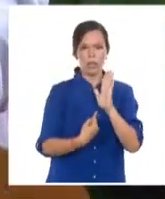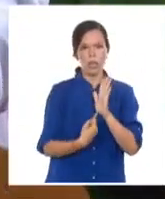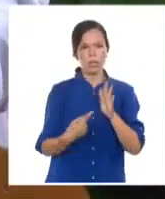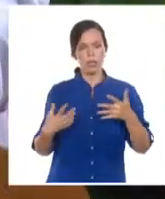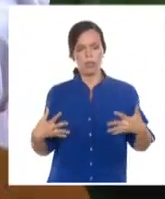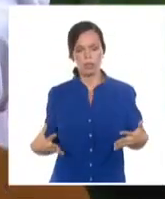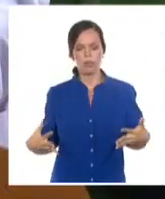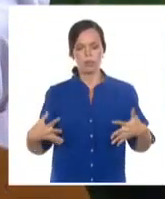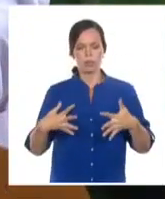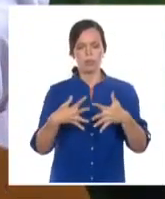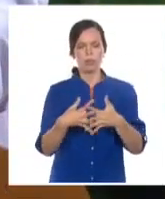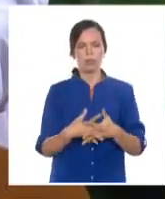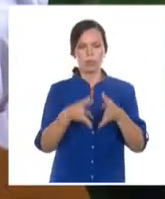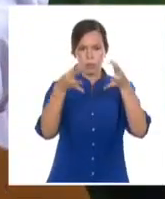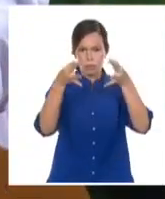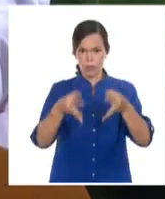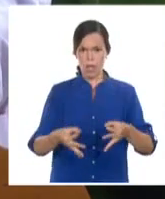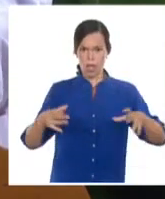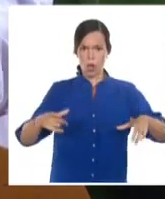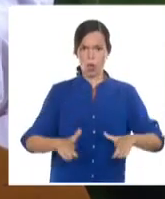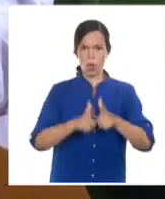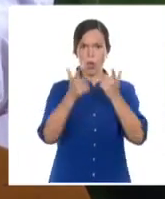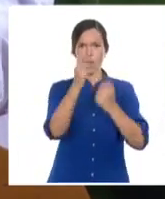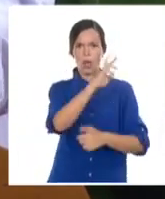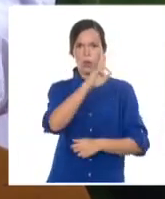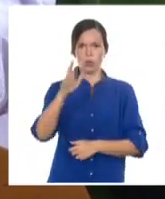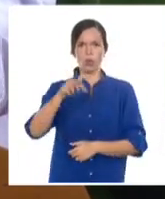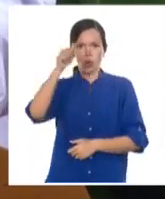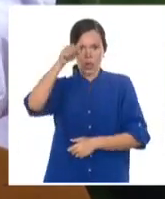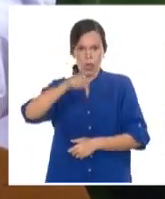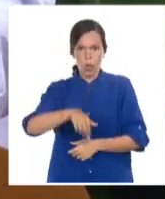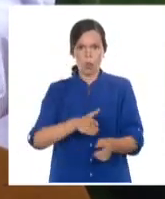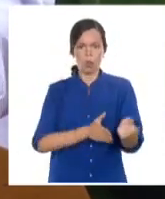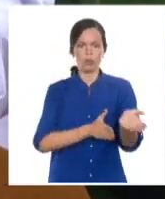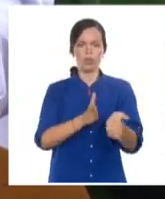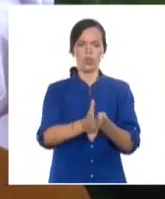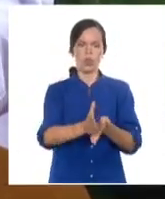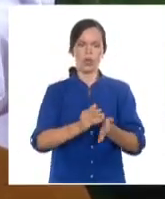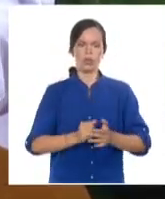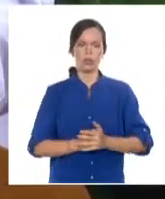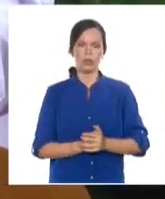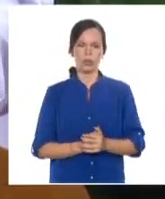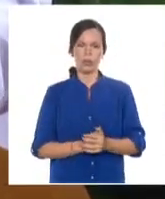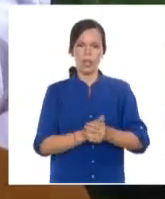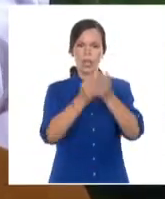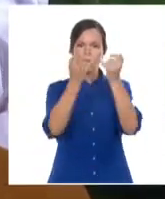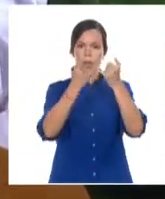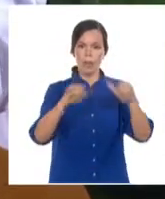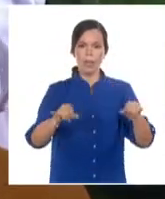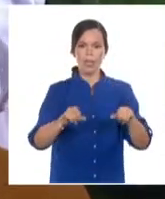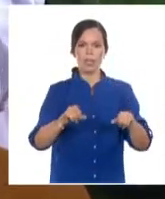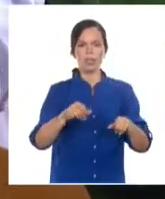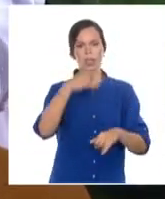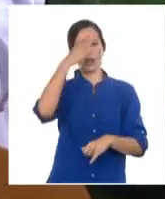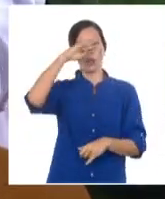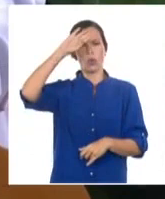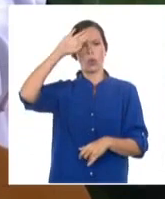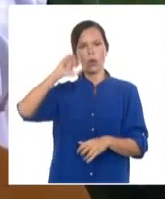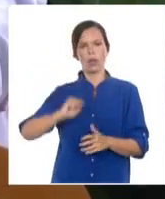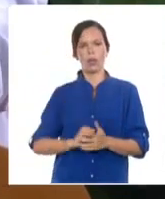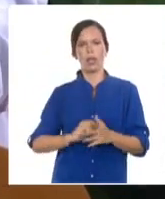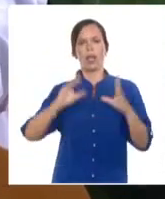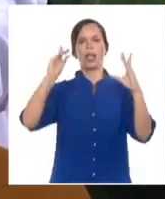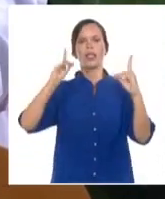y la coherencia de esta Revolución que asumimos como una sola la independencia nacional la dignidad plena del